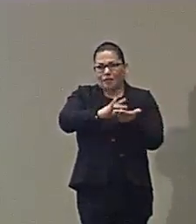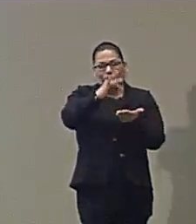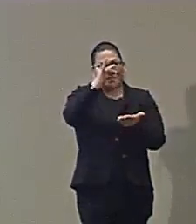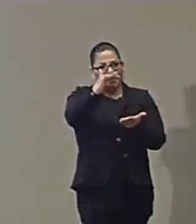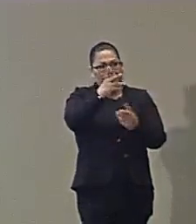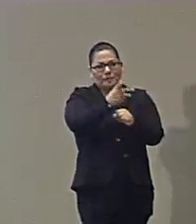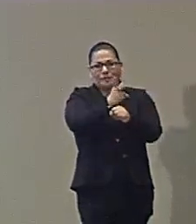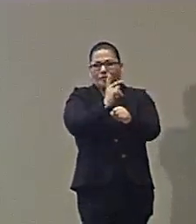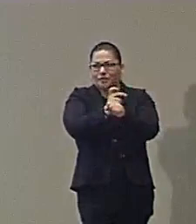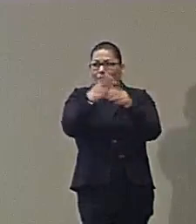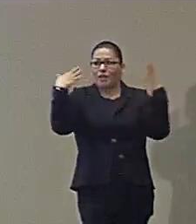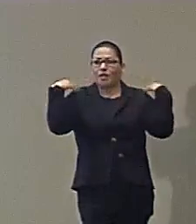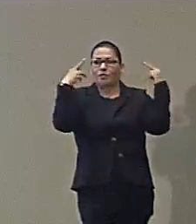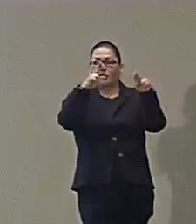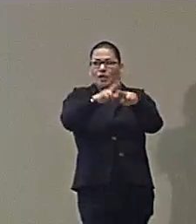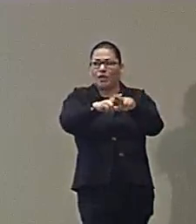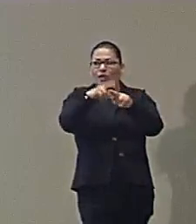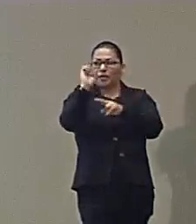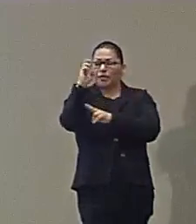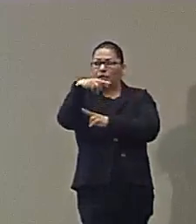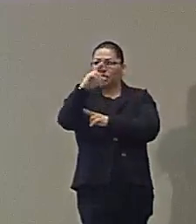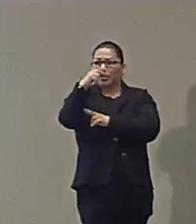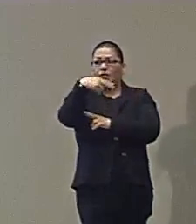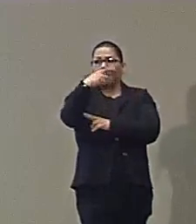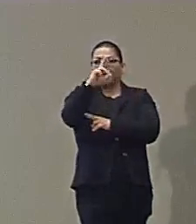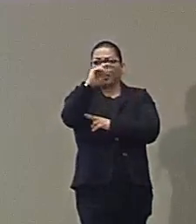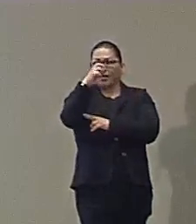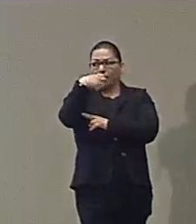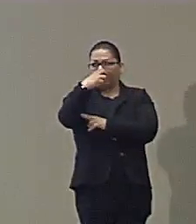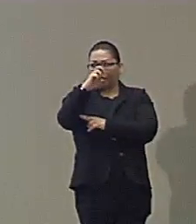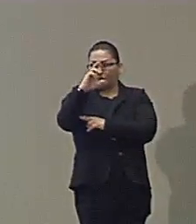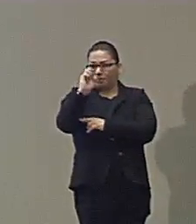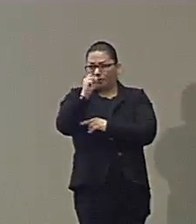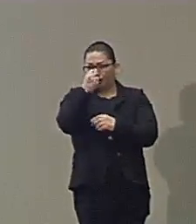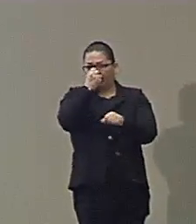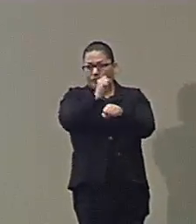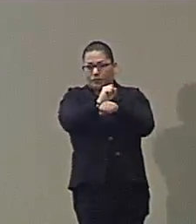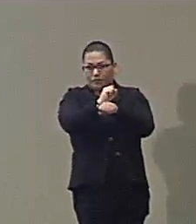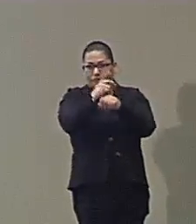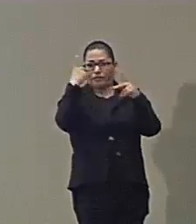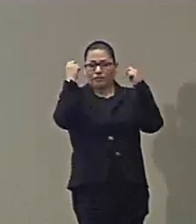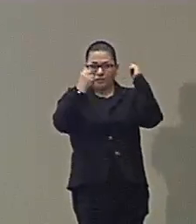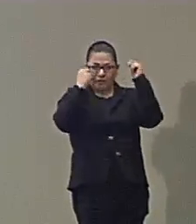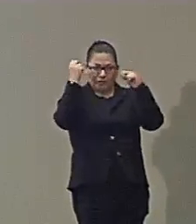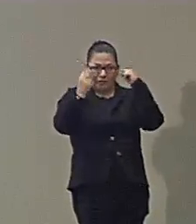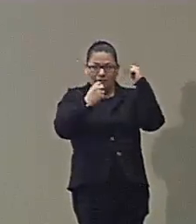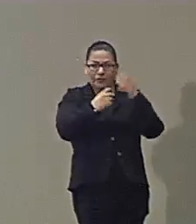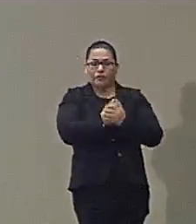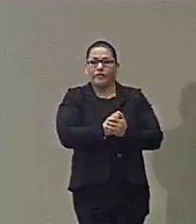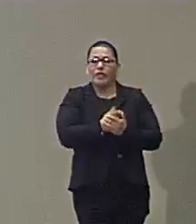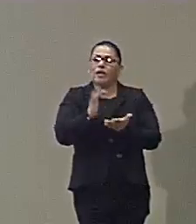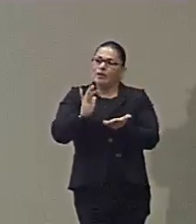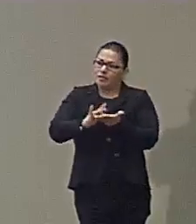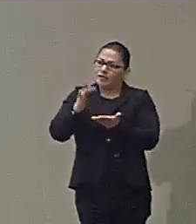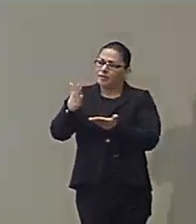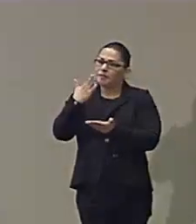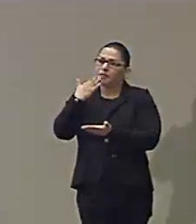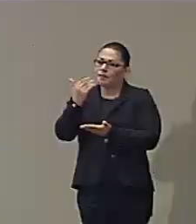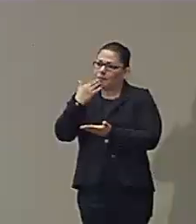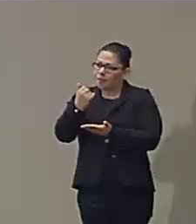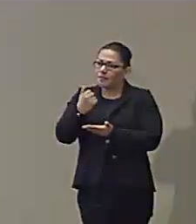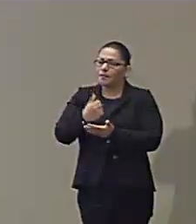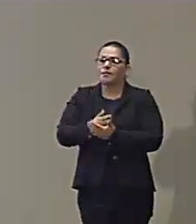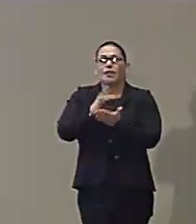esta invitación al maestro enrique de la madrid cordero secretario de turismo muchas gracias enrique por tu amabilidad y por todo el apoyo